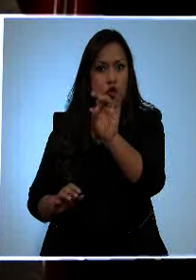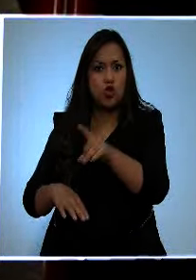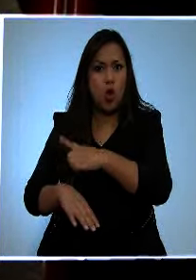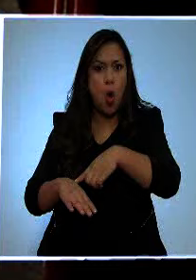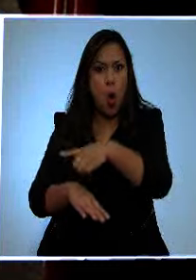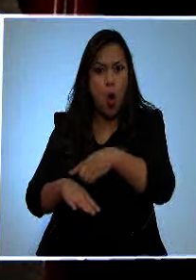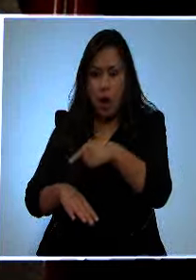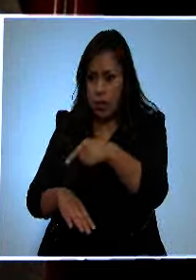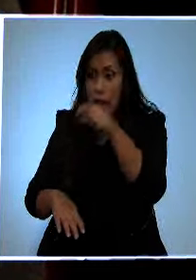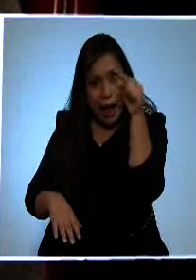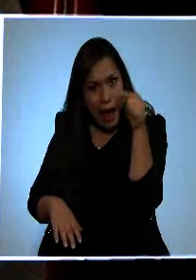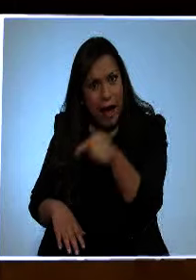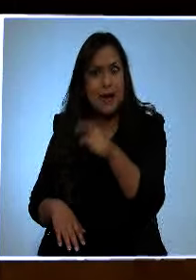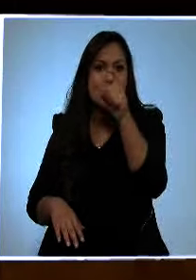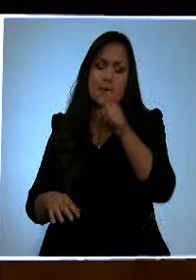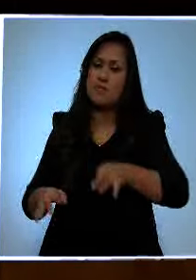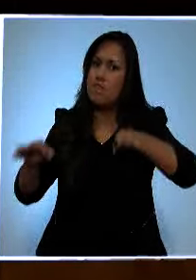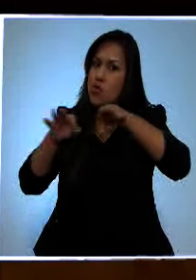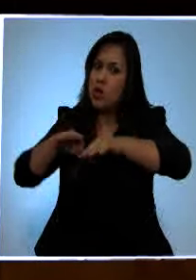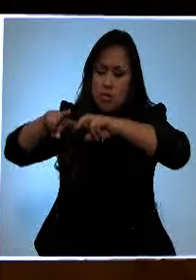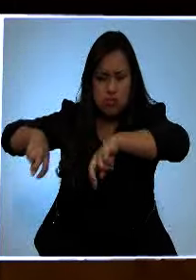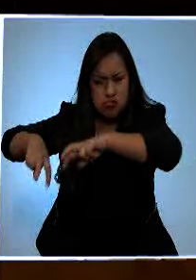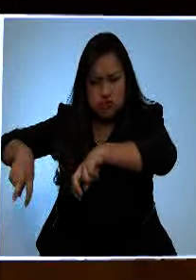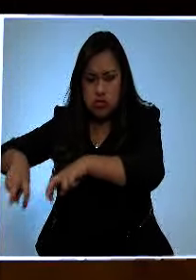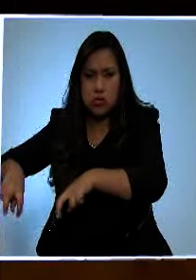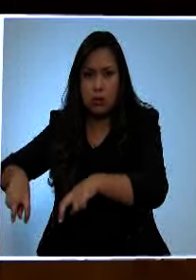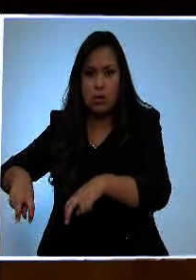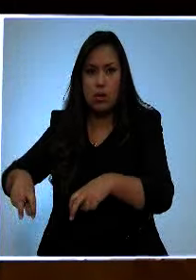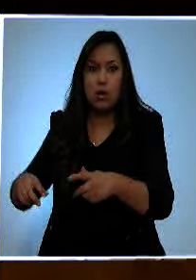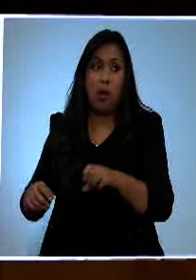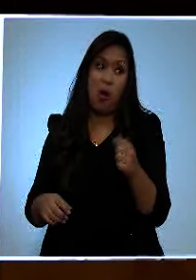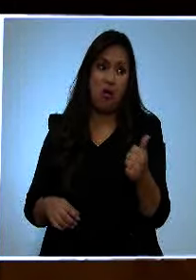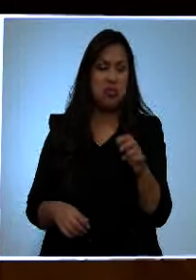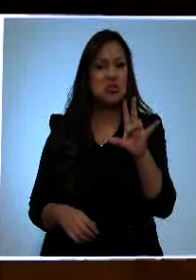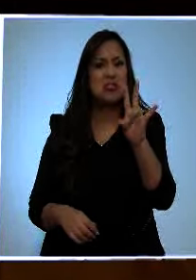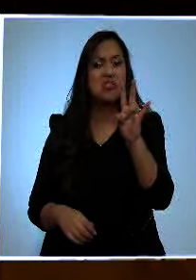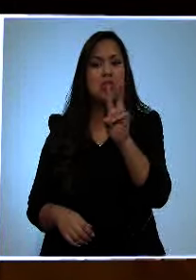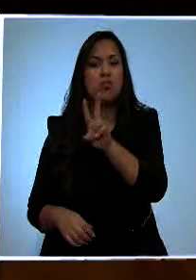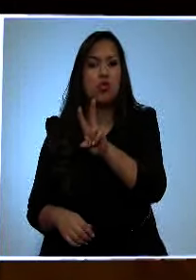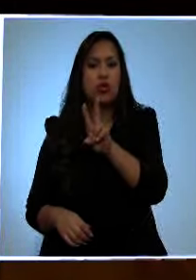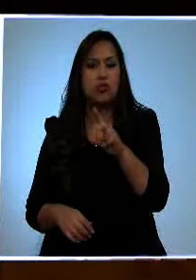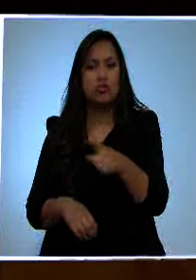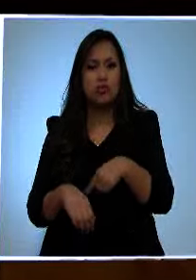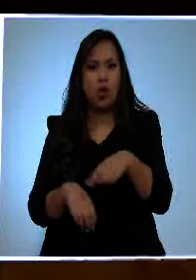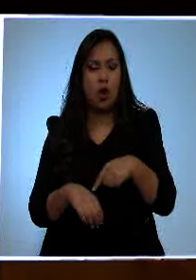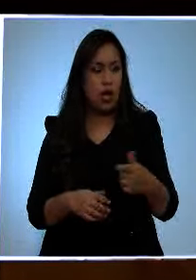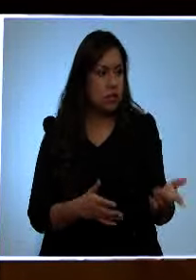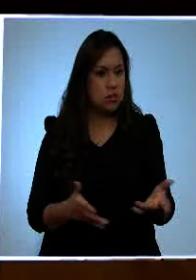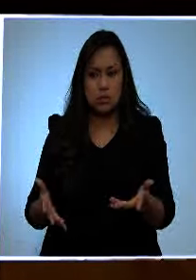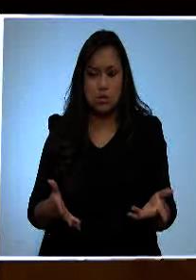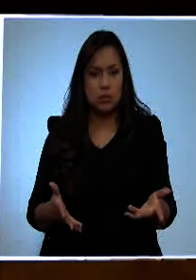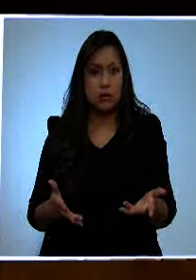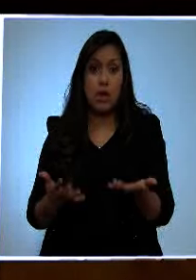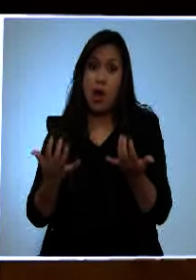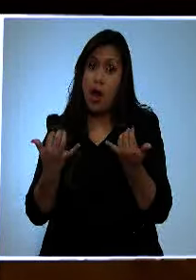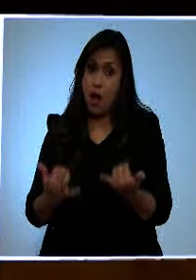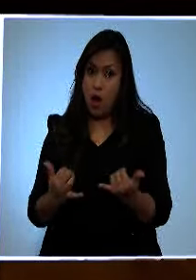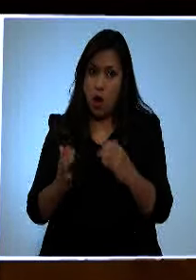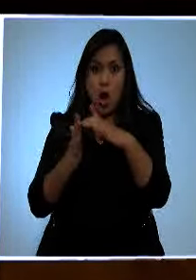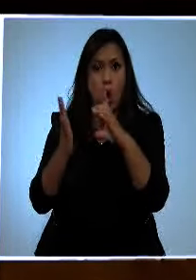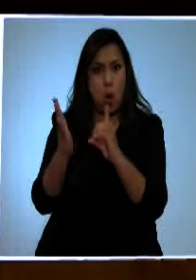horas ahora ya no gracias a Dios el sistema ha cambiado con el código penal con la dinased las reglas son